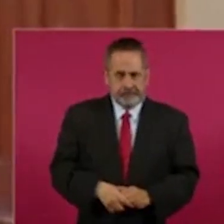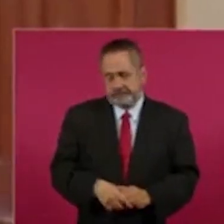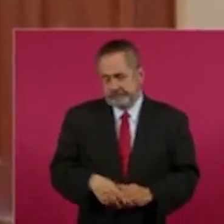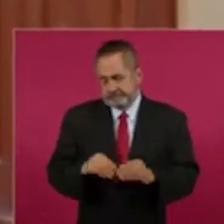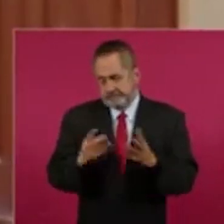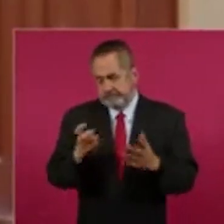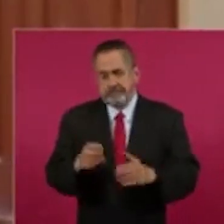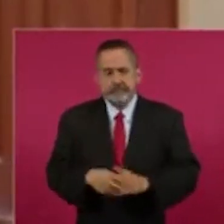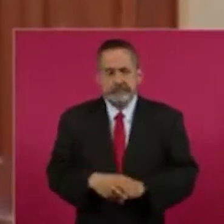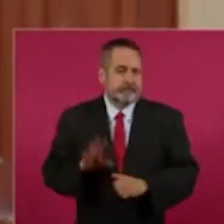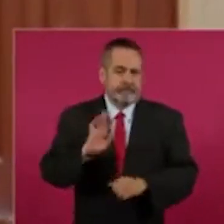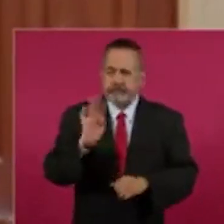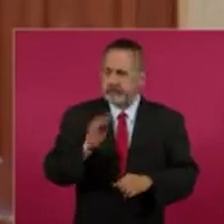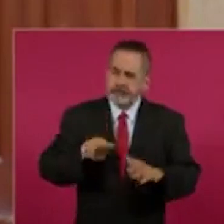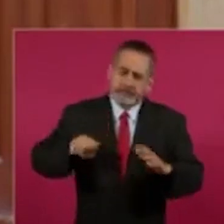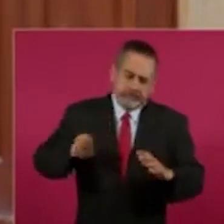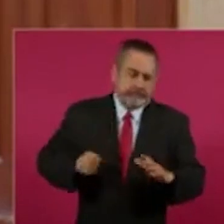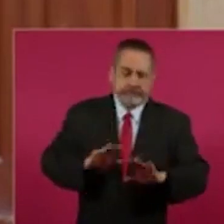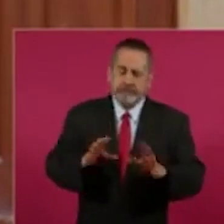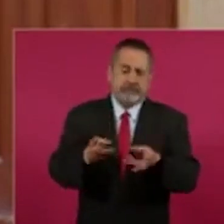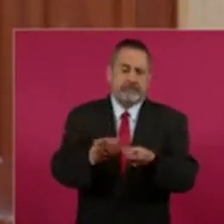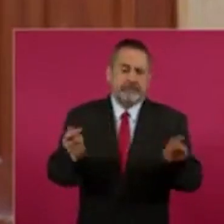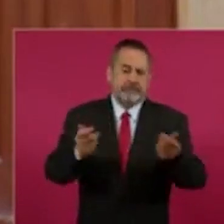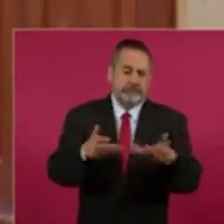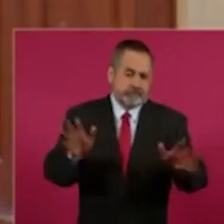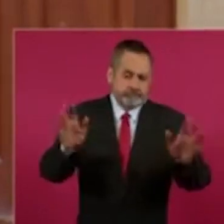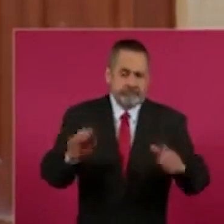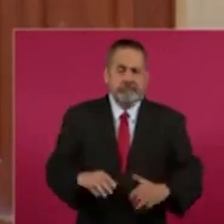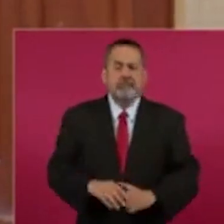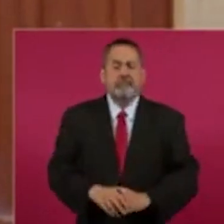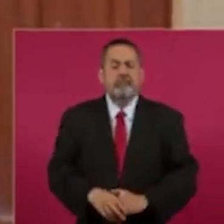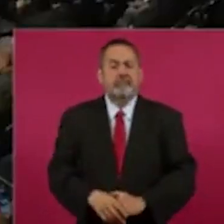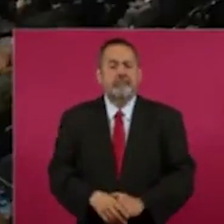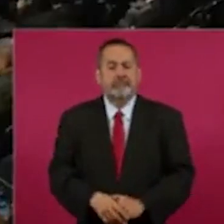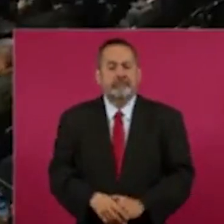Pues ya se resolvió. ¿Sí?